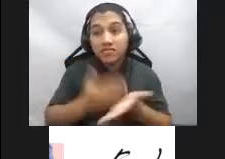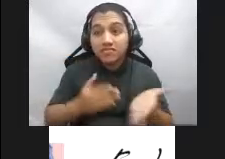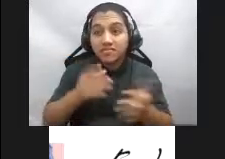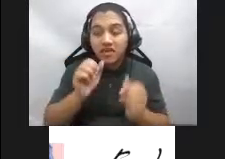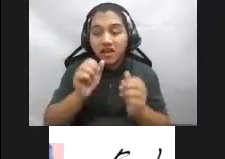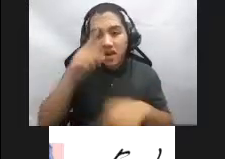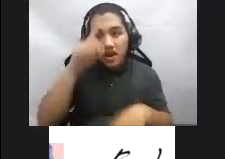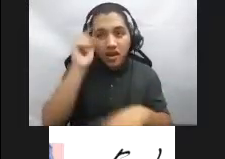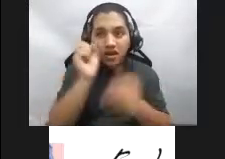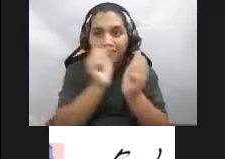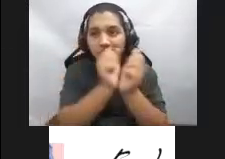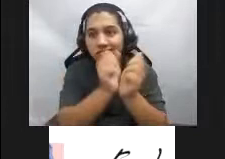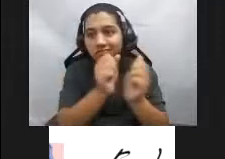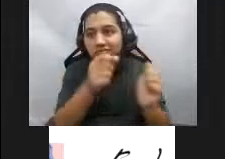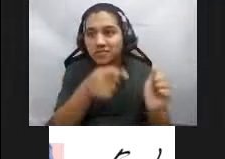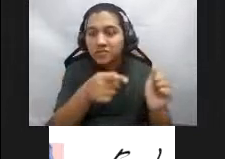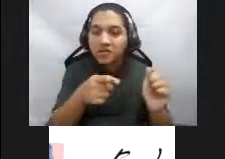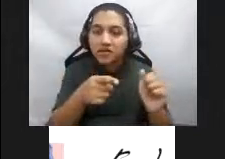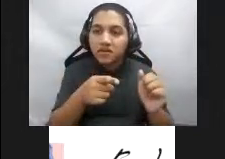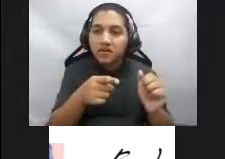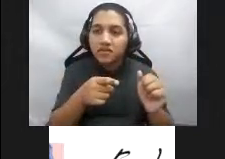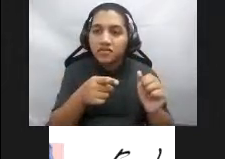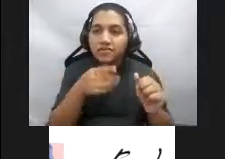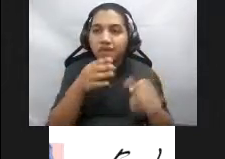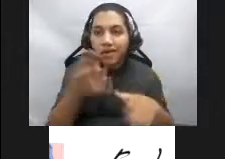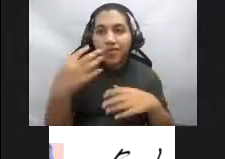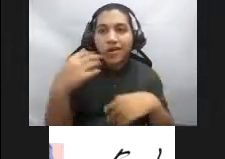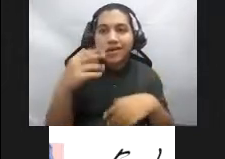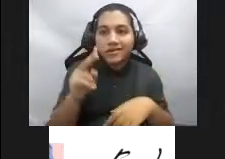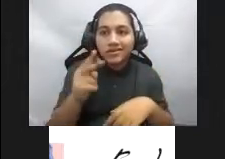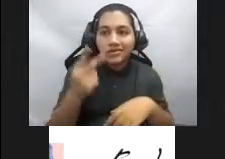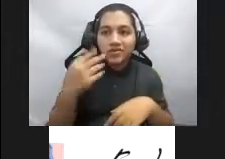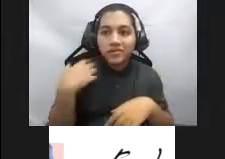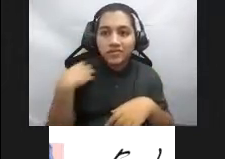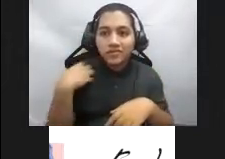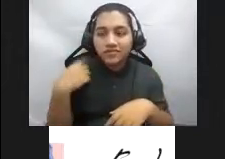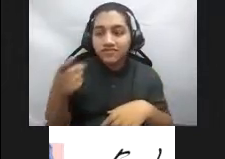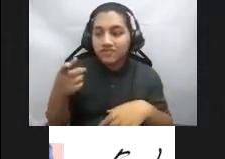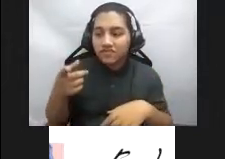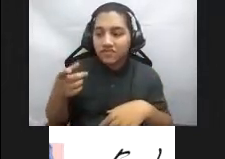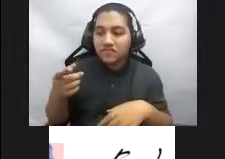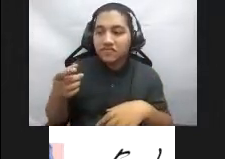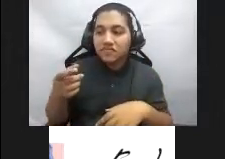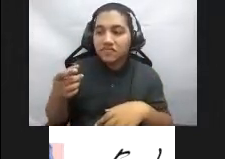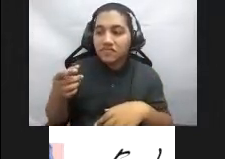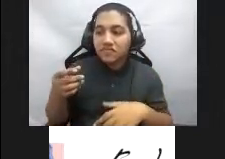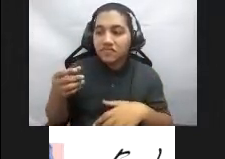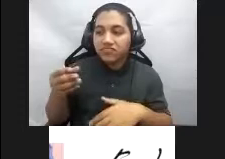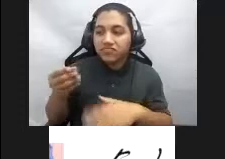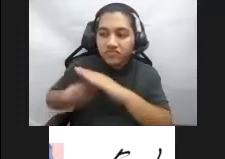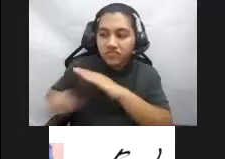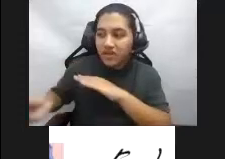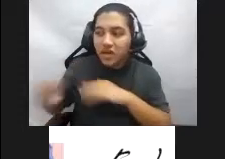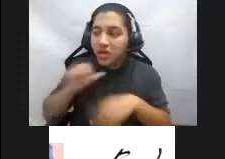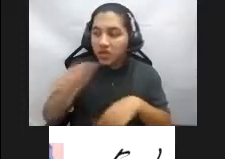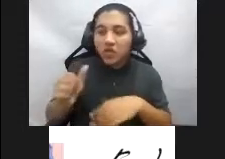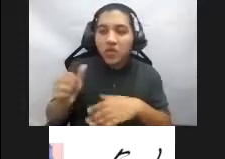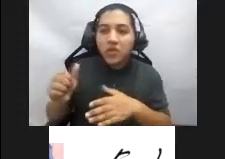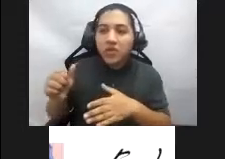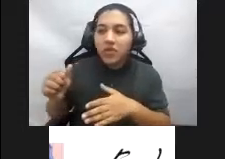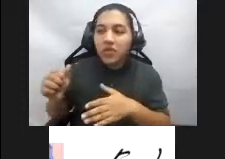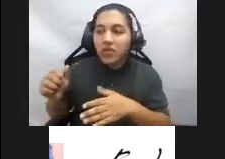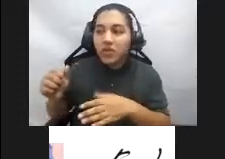africanos eran los contramayorales y sobornaban al chino de no ponerlo a trabajar excesivamente a cambio de que